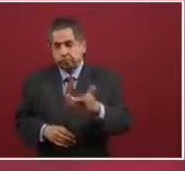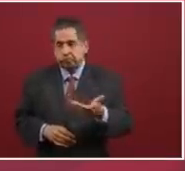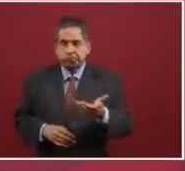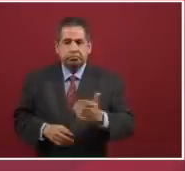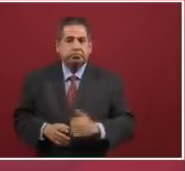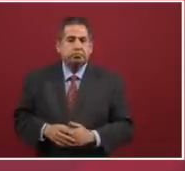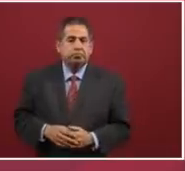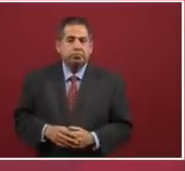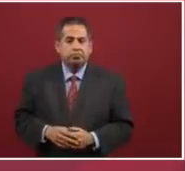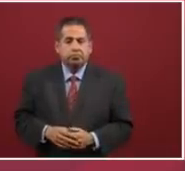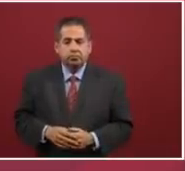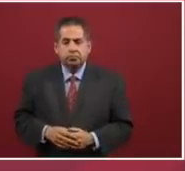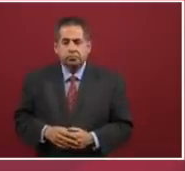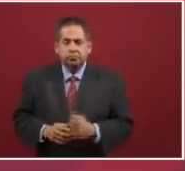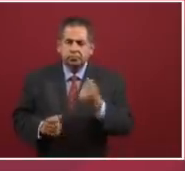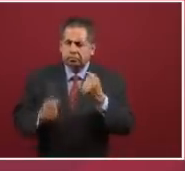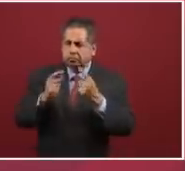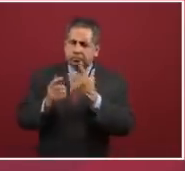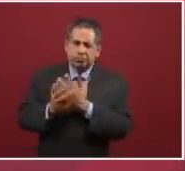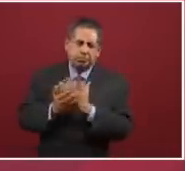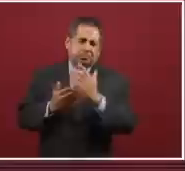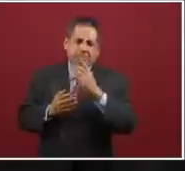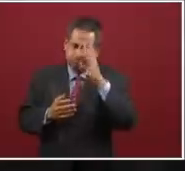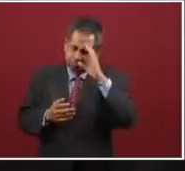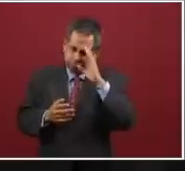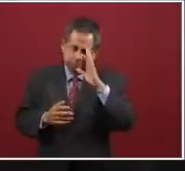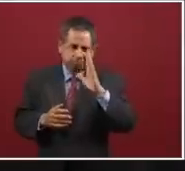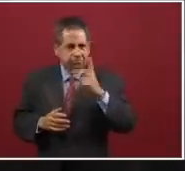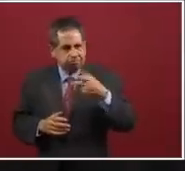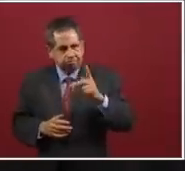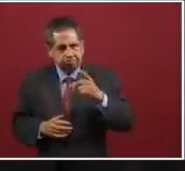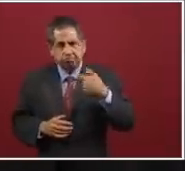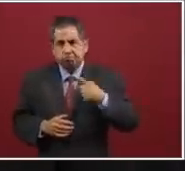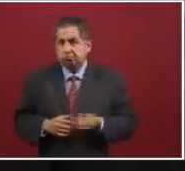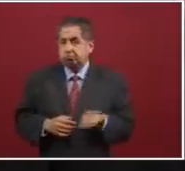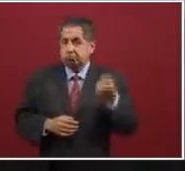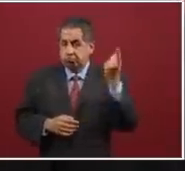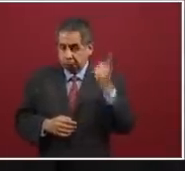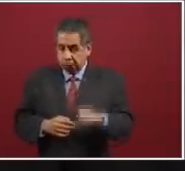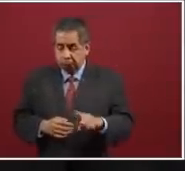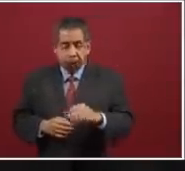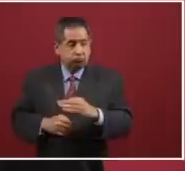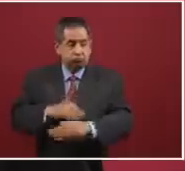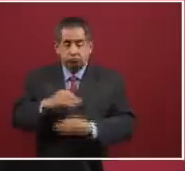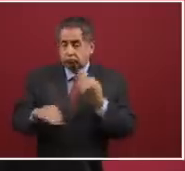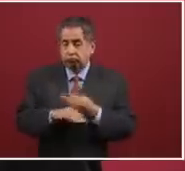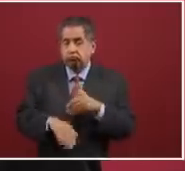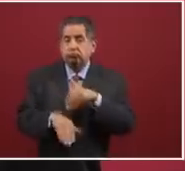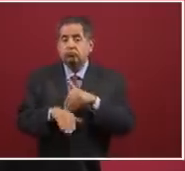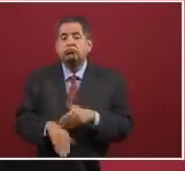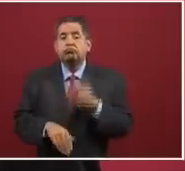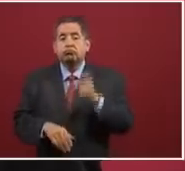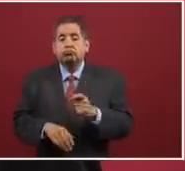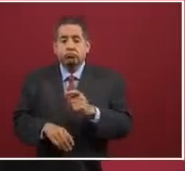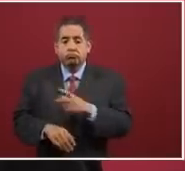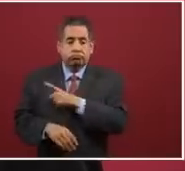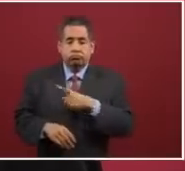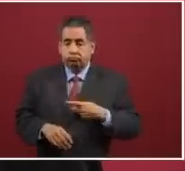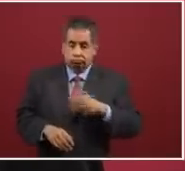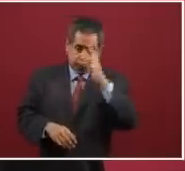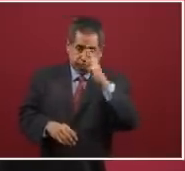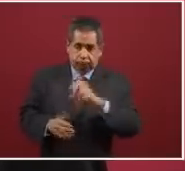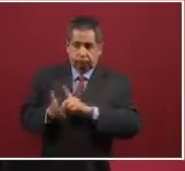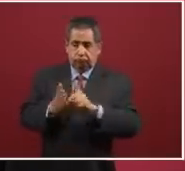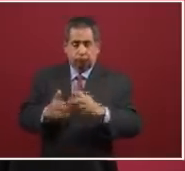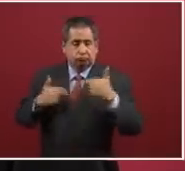estos excesos, pero la instrucción que tienen todos es de que se respete los